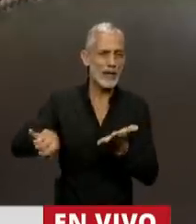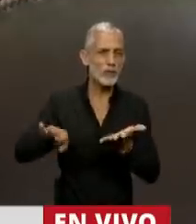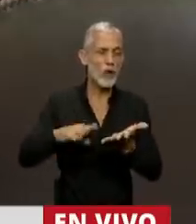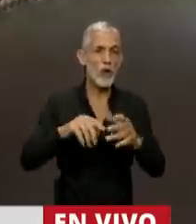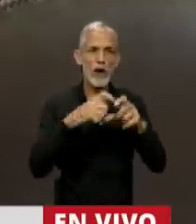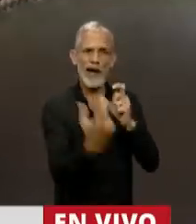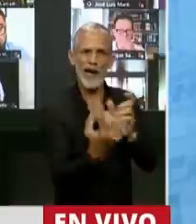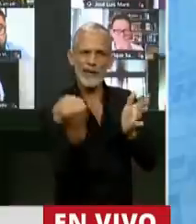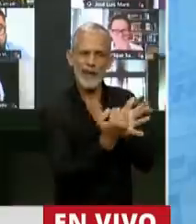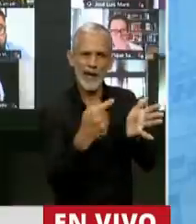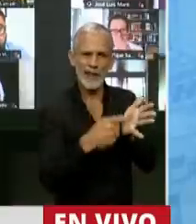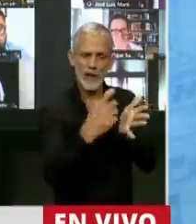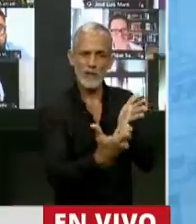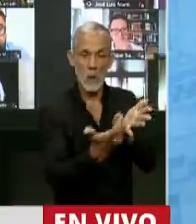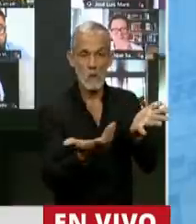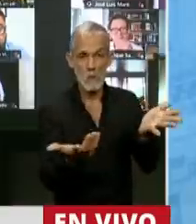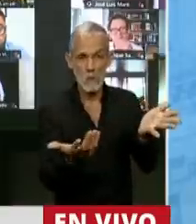etiquetado frontal.